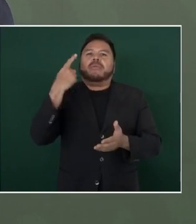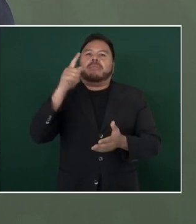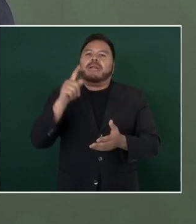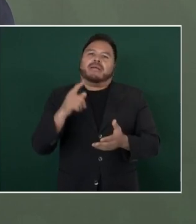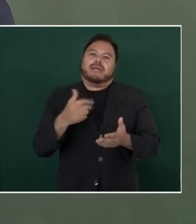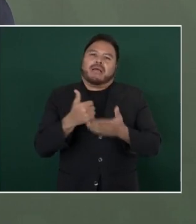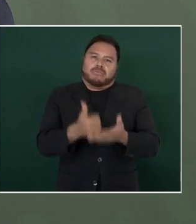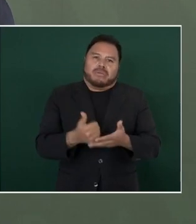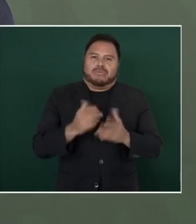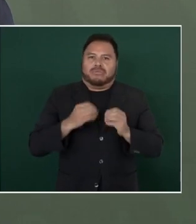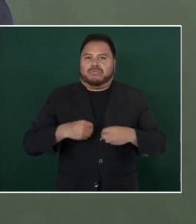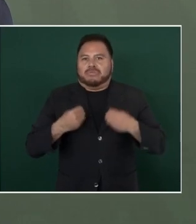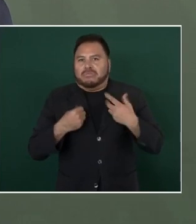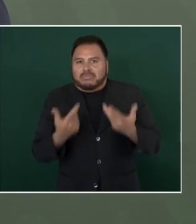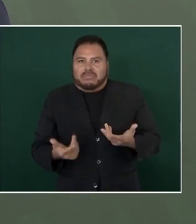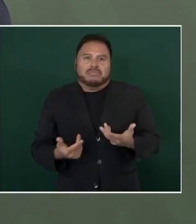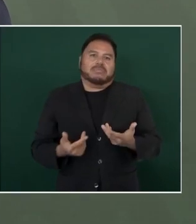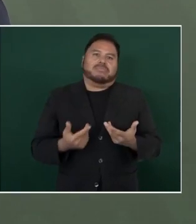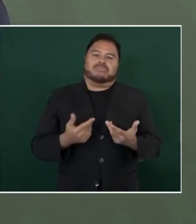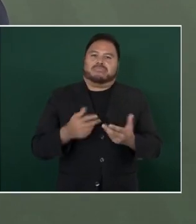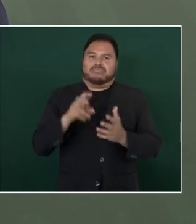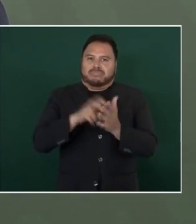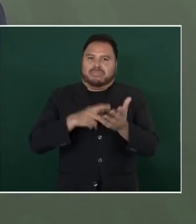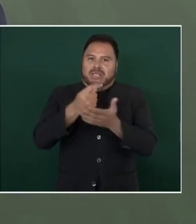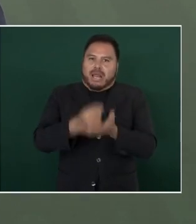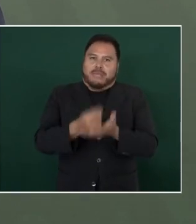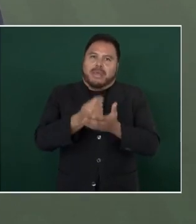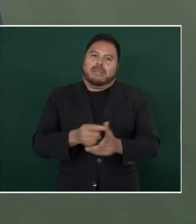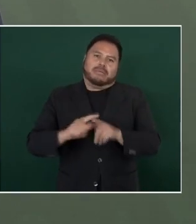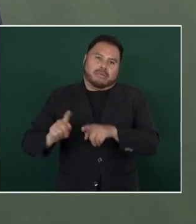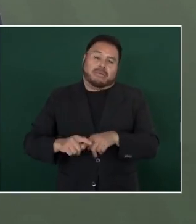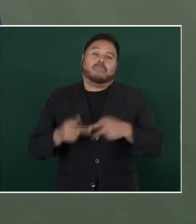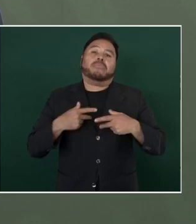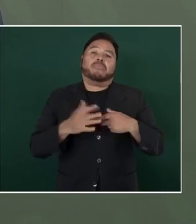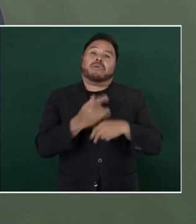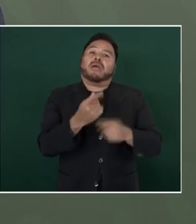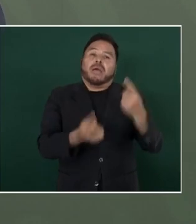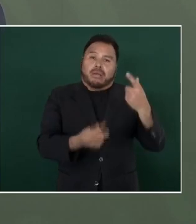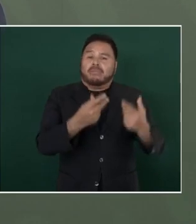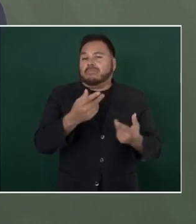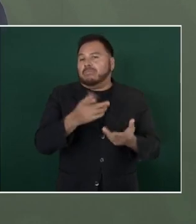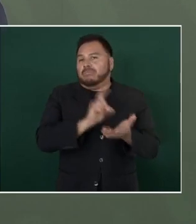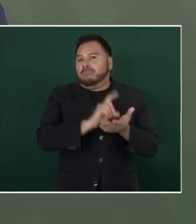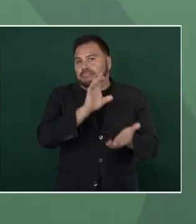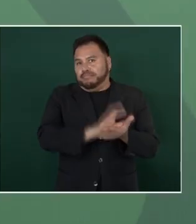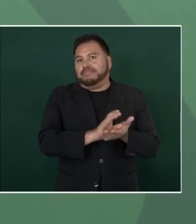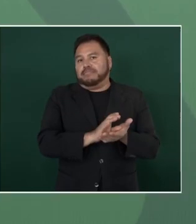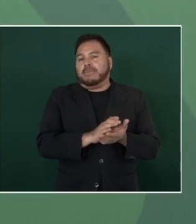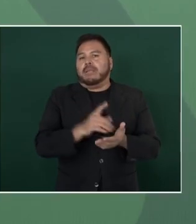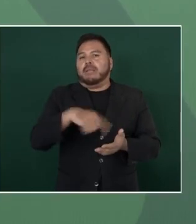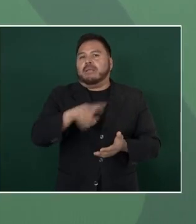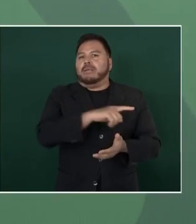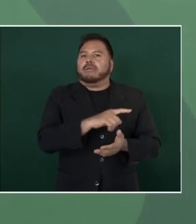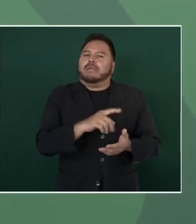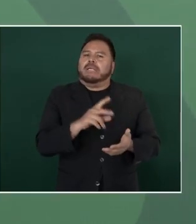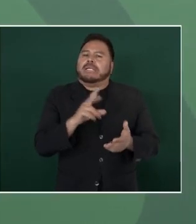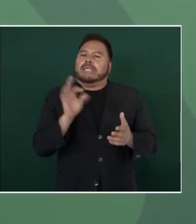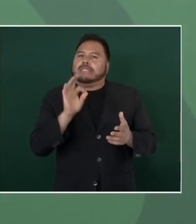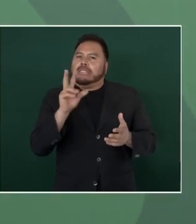rehabilitación, porque hay muchas discapacidades no